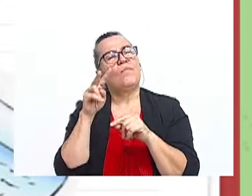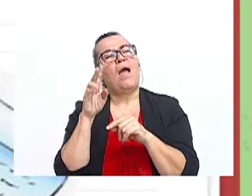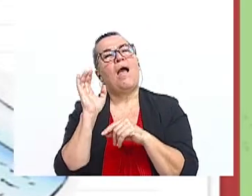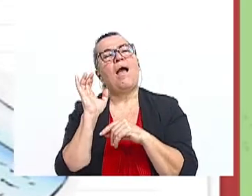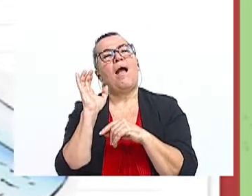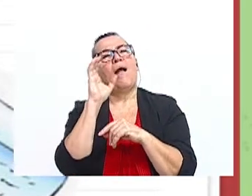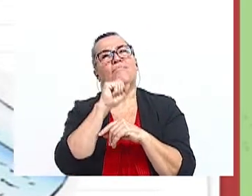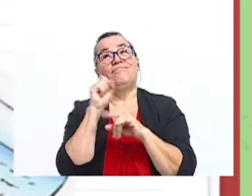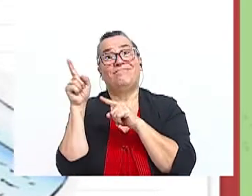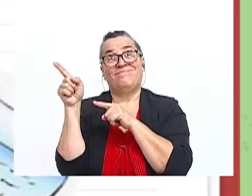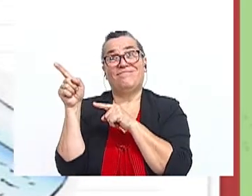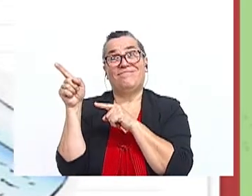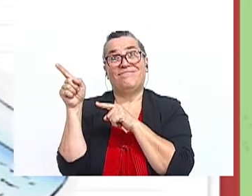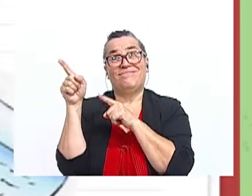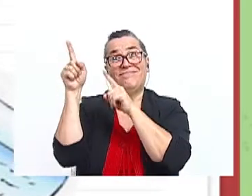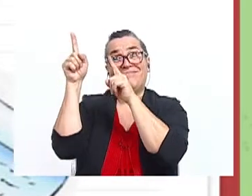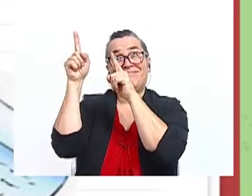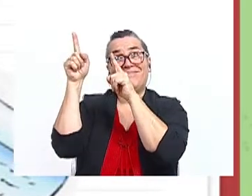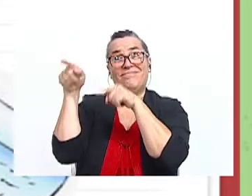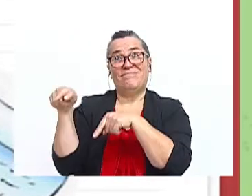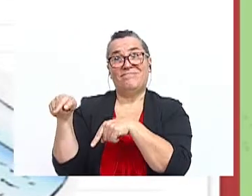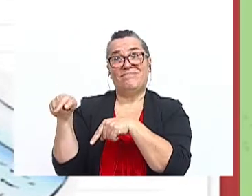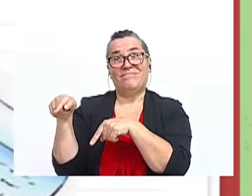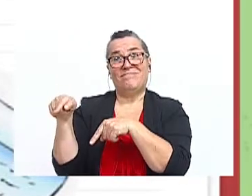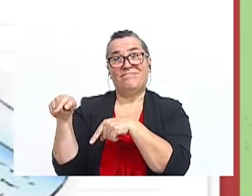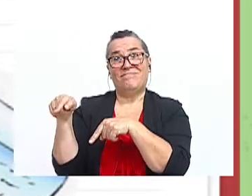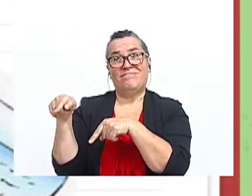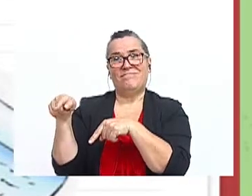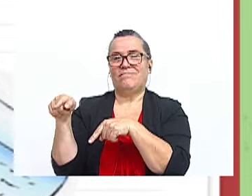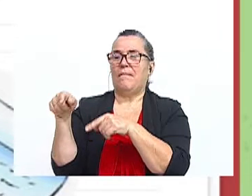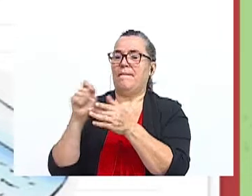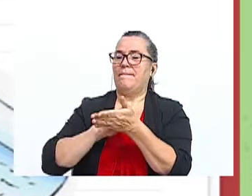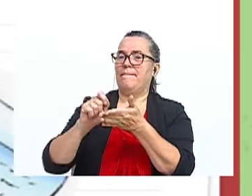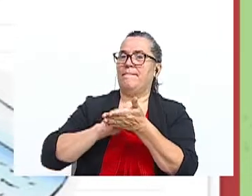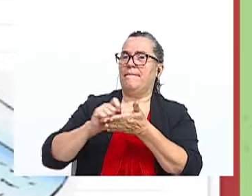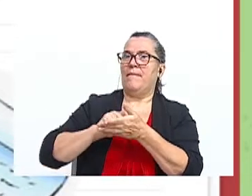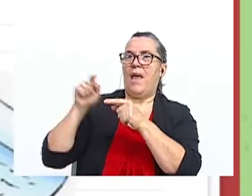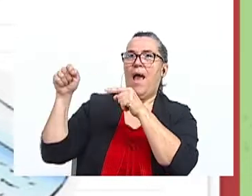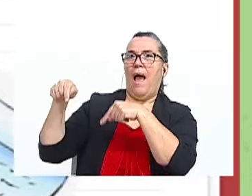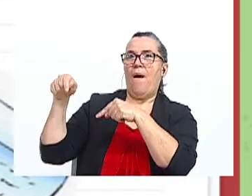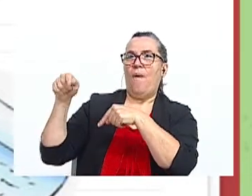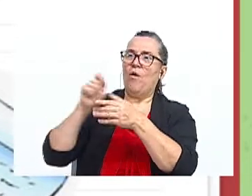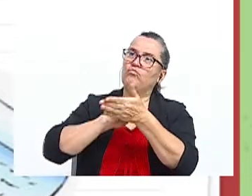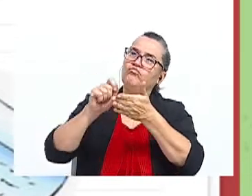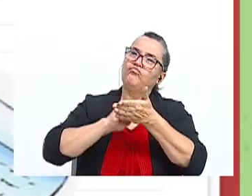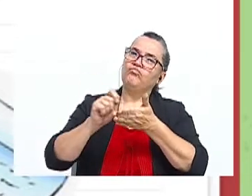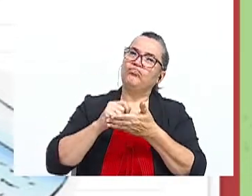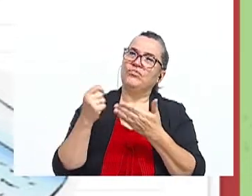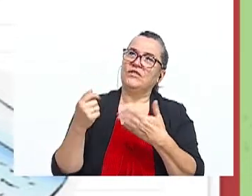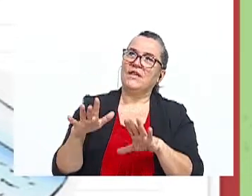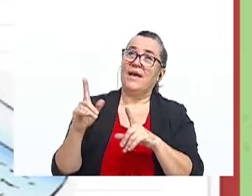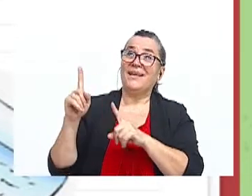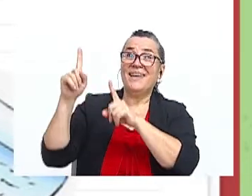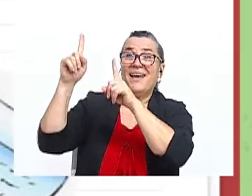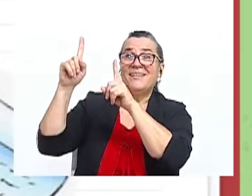las imágenes, en la de abajo, una persona escribiendo ya su ensayo